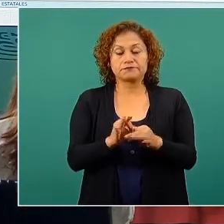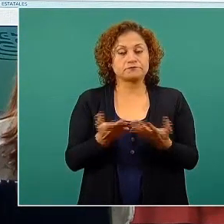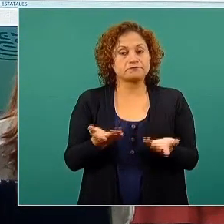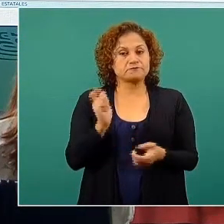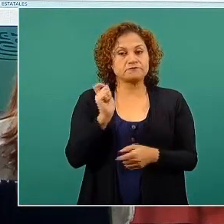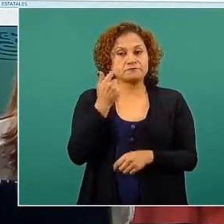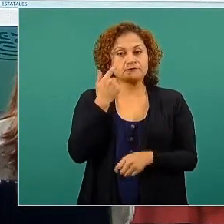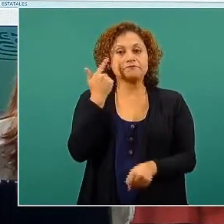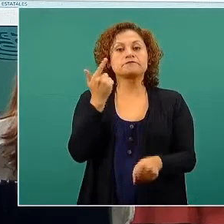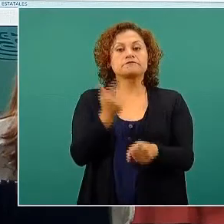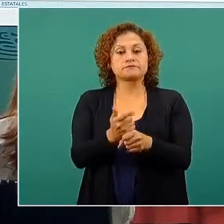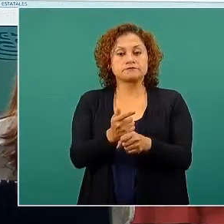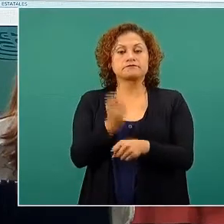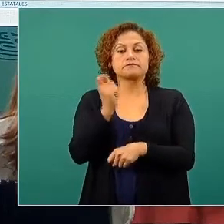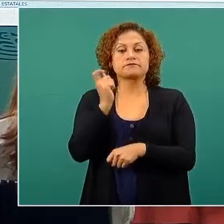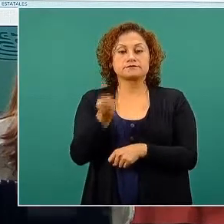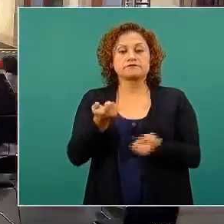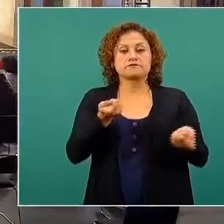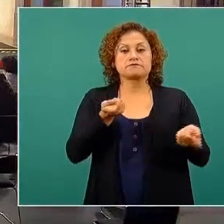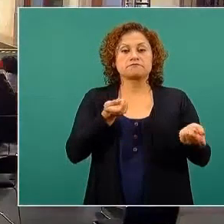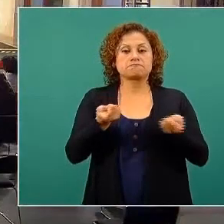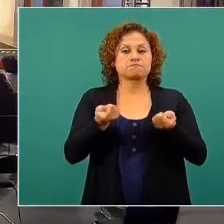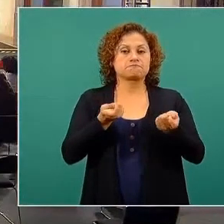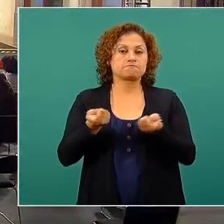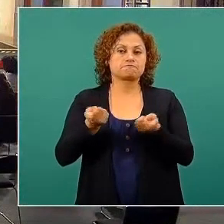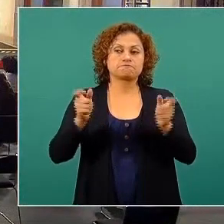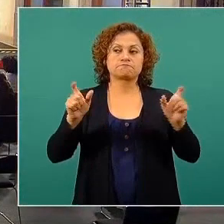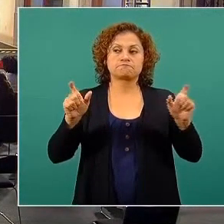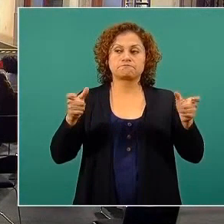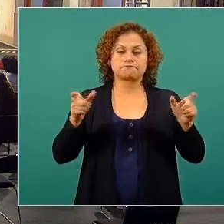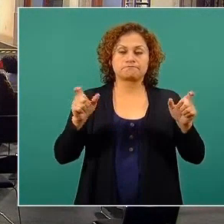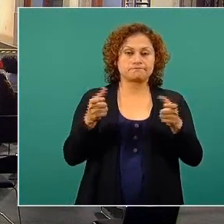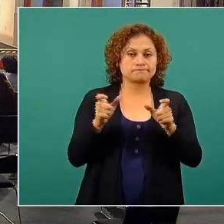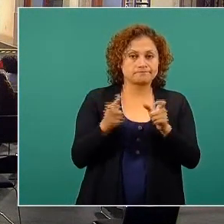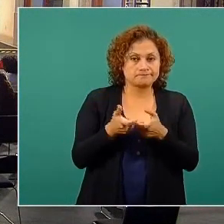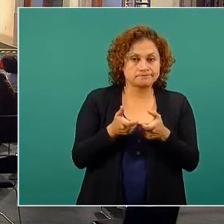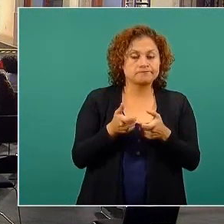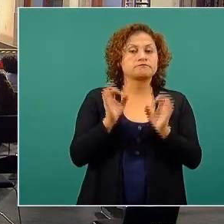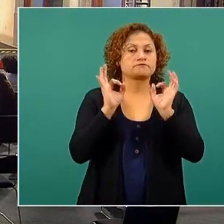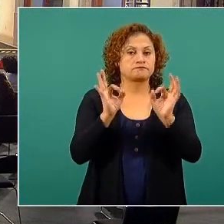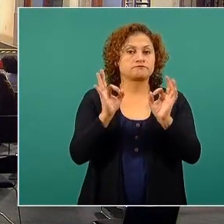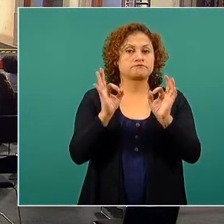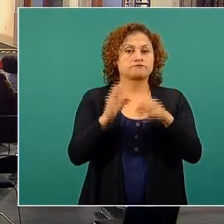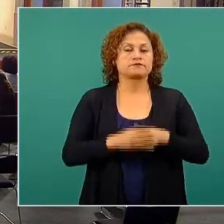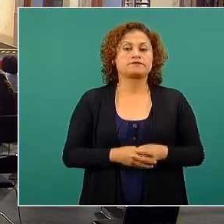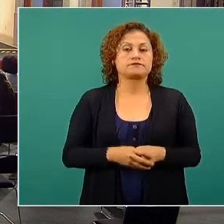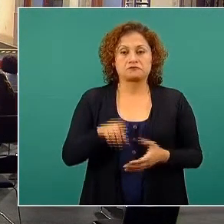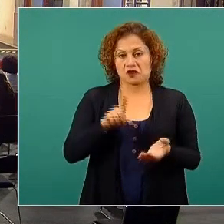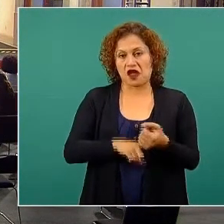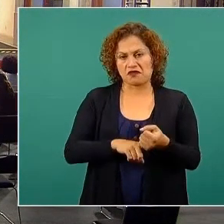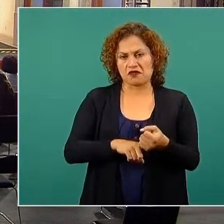el control de la epidemia, la reducción en los indicadores del semáforo de riesgo epidémico.